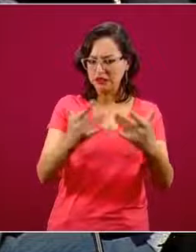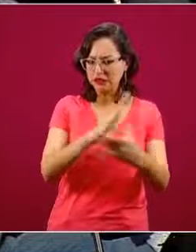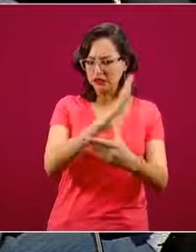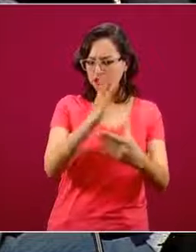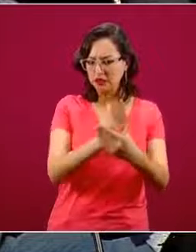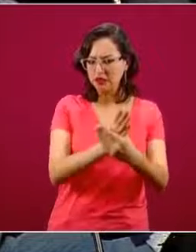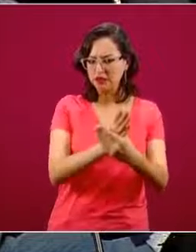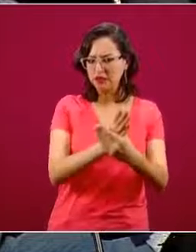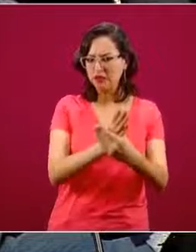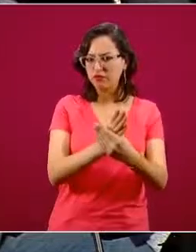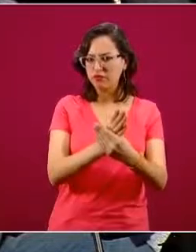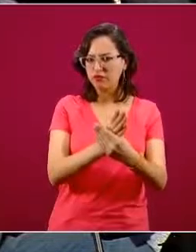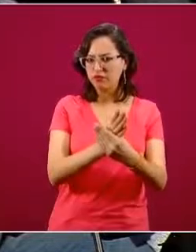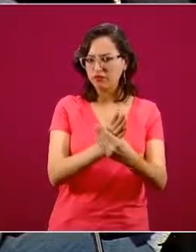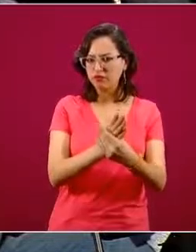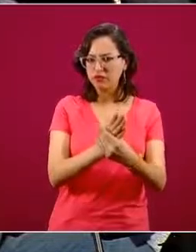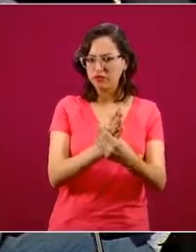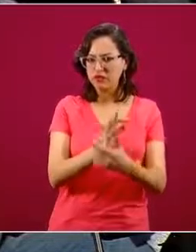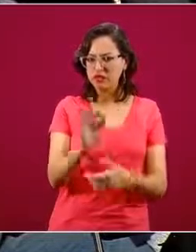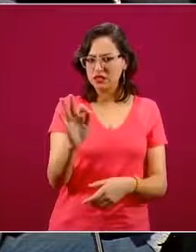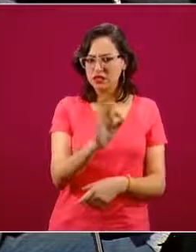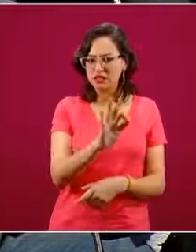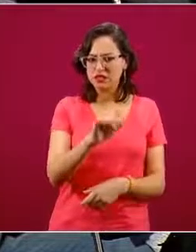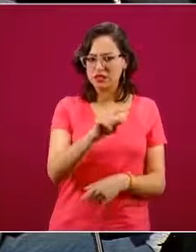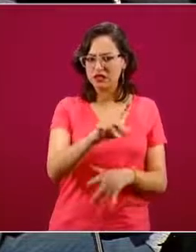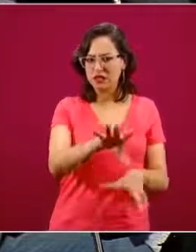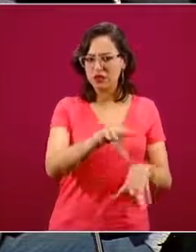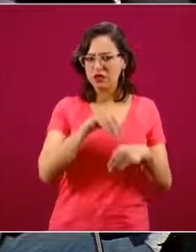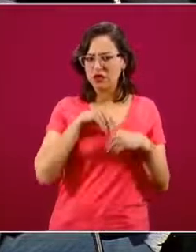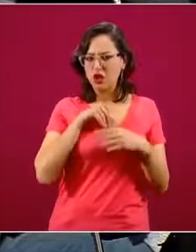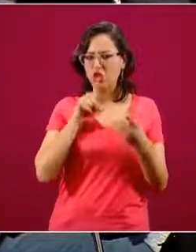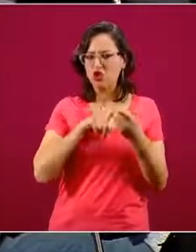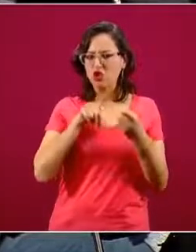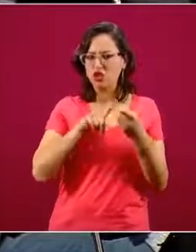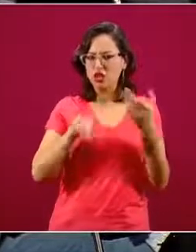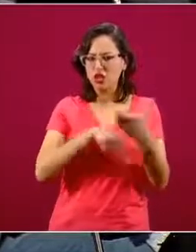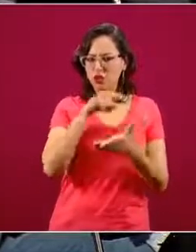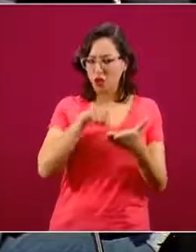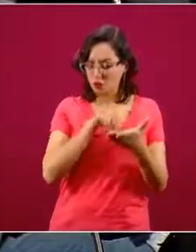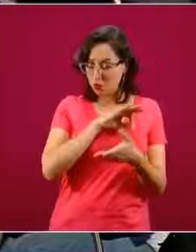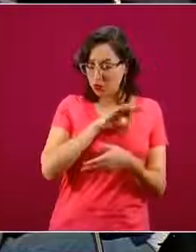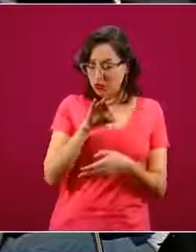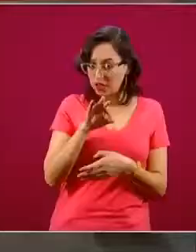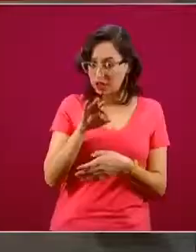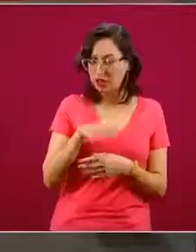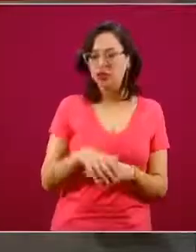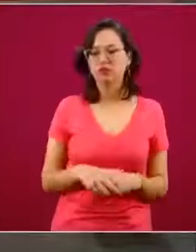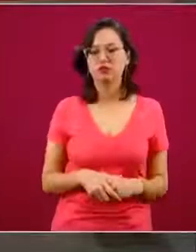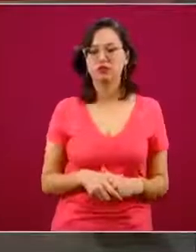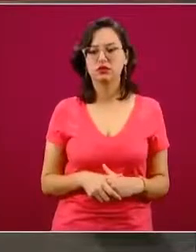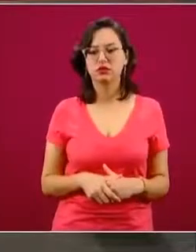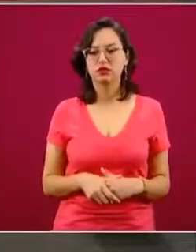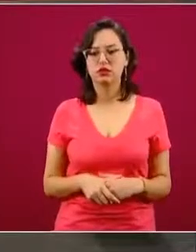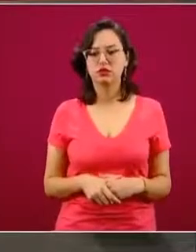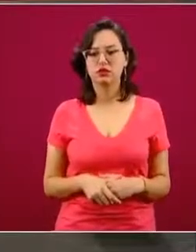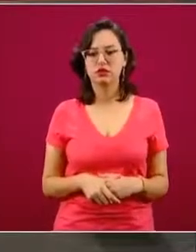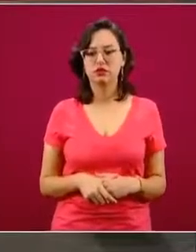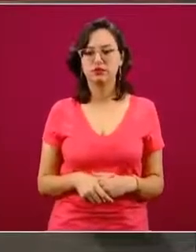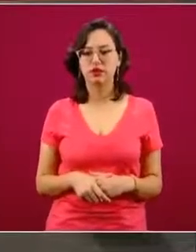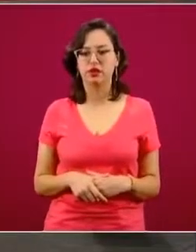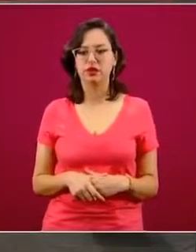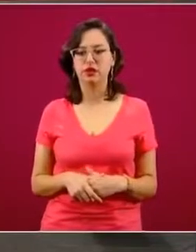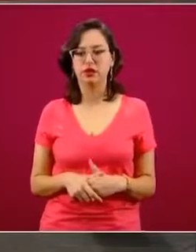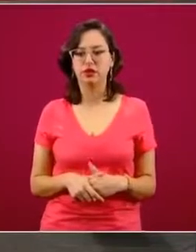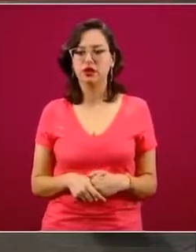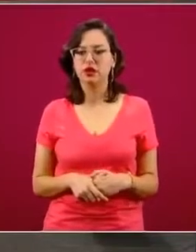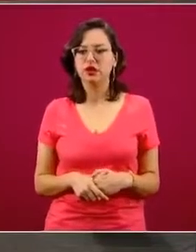determinar en dónde se sospecha que pudieron adquirir el virus, por favor. Le pido al doctor Alomía si